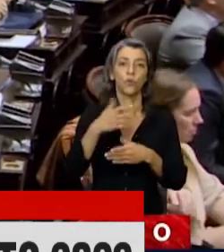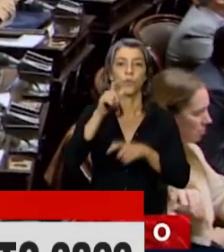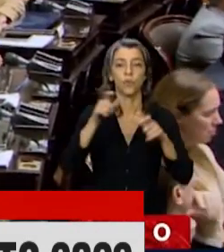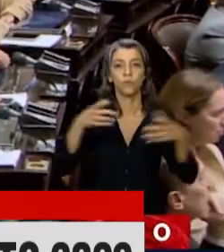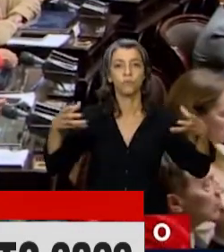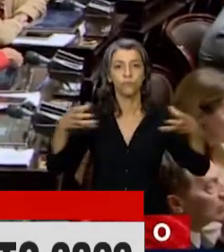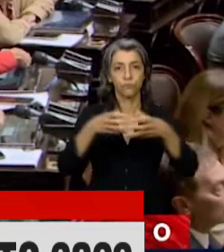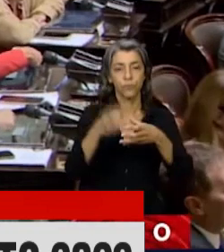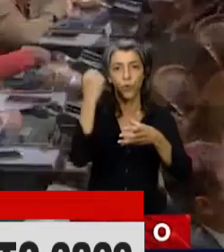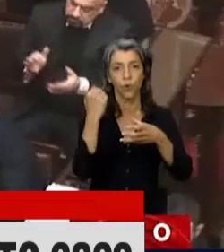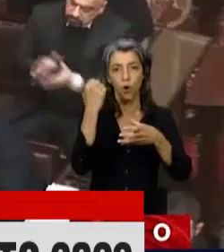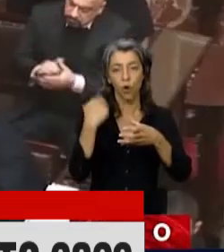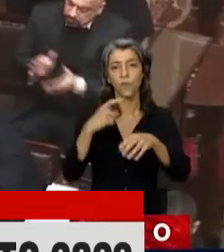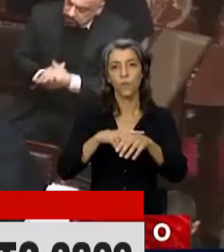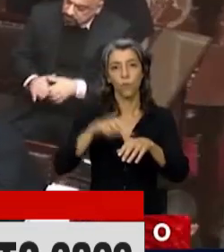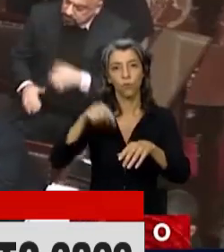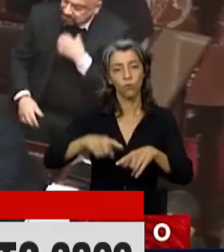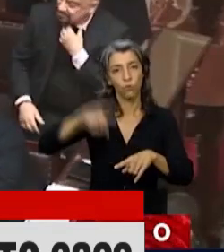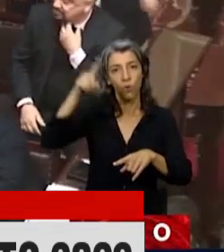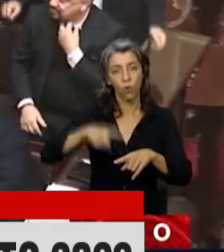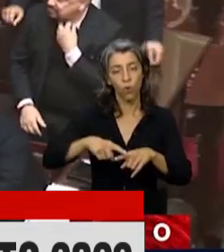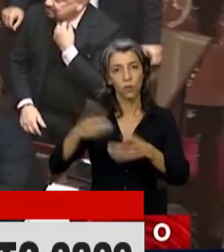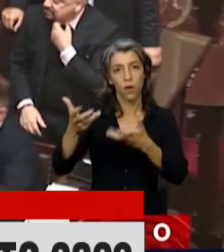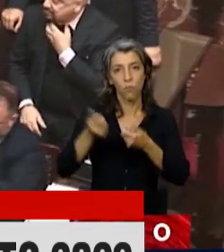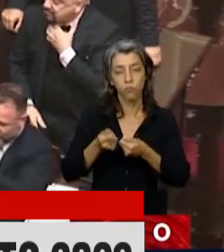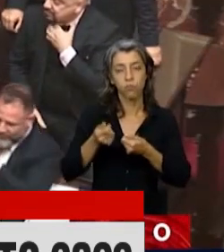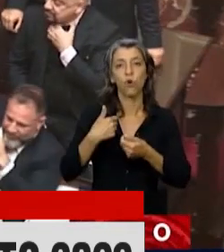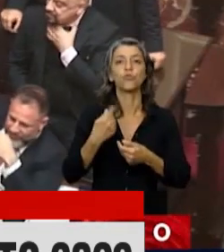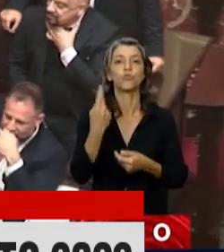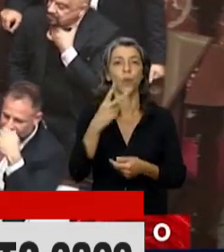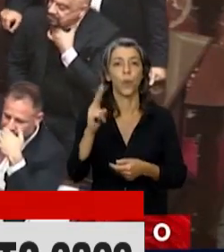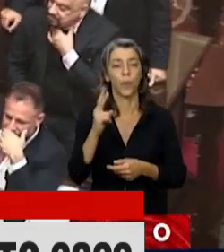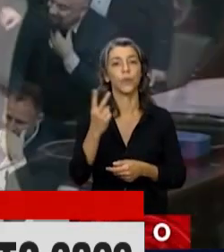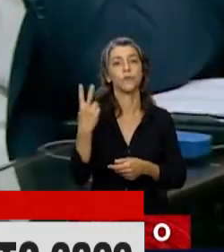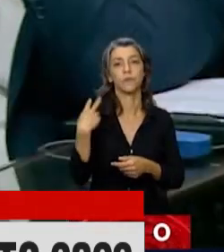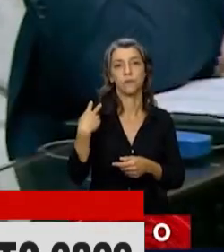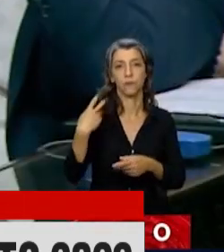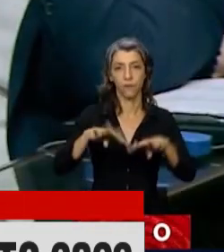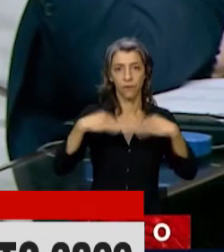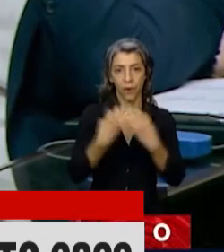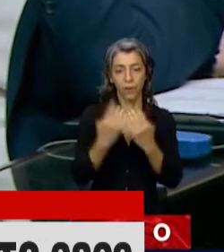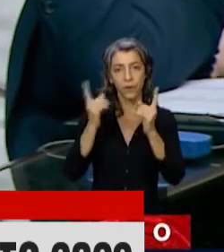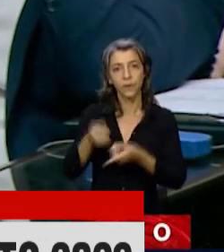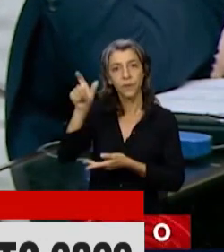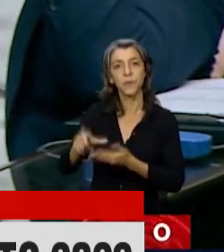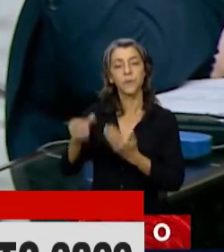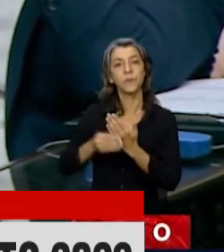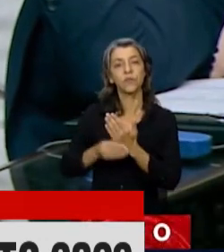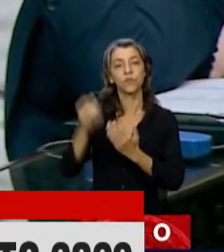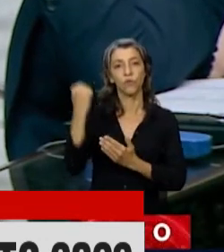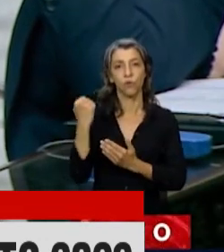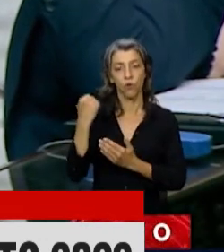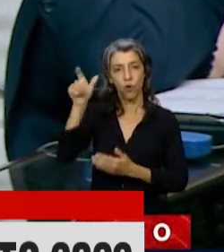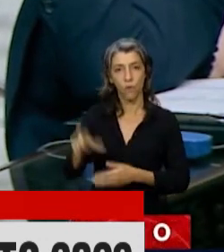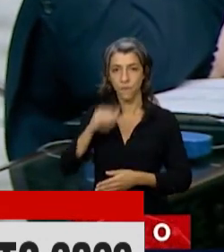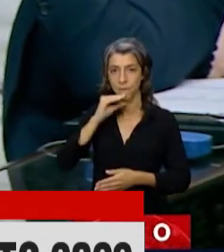fuerza opositora. El gobierno dejó en el camino algunos artículos, algunos proyectos que estaban dentro del